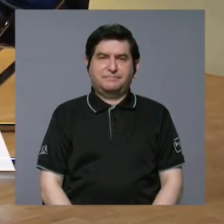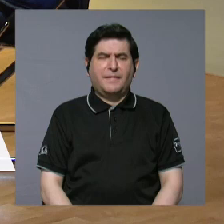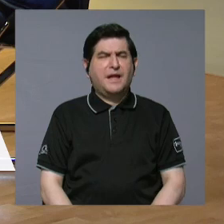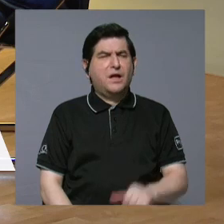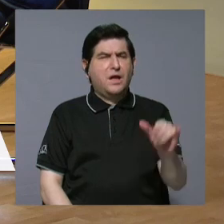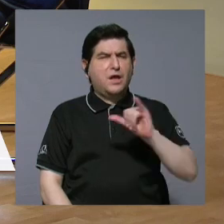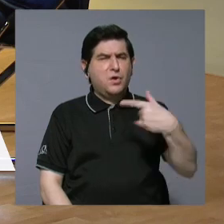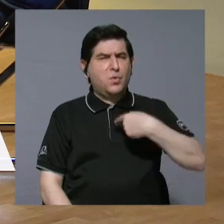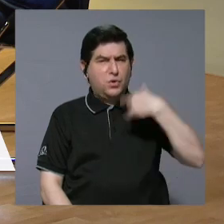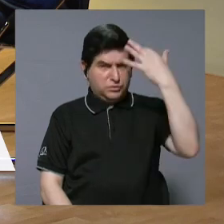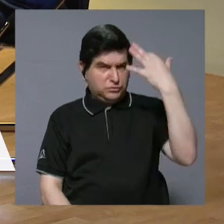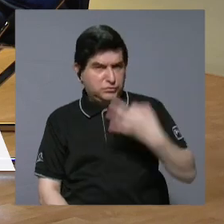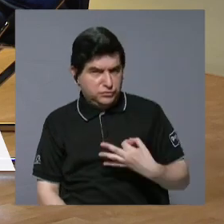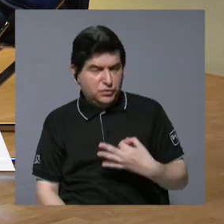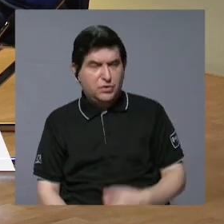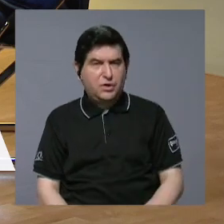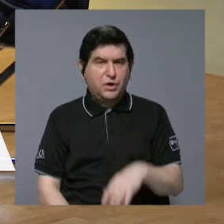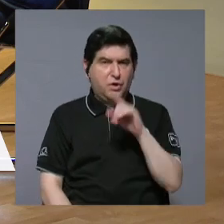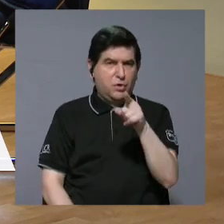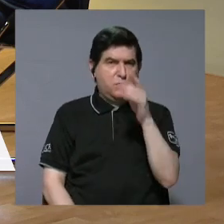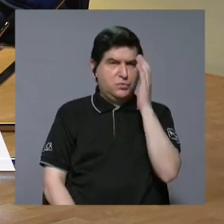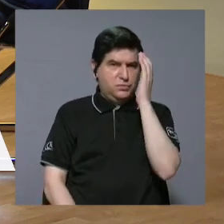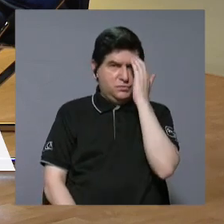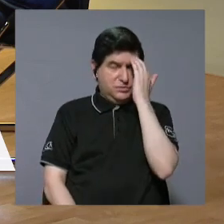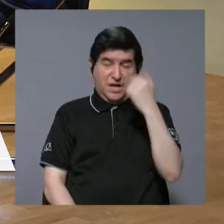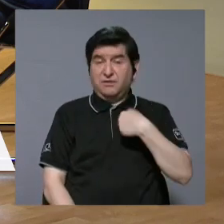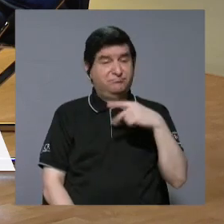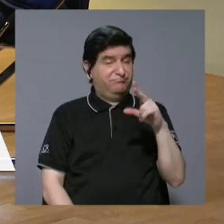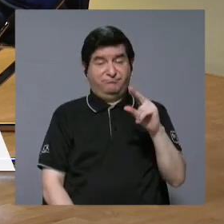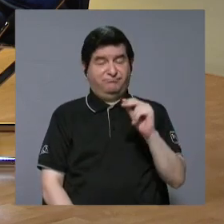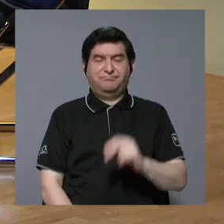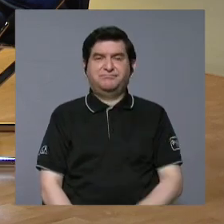también me parece, y de eso usted sabe y yo no, que